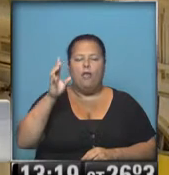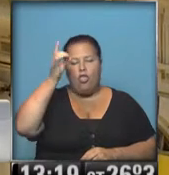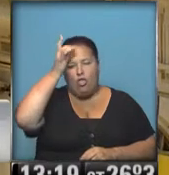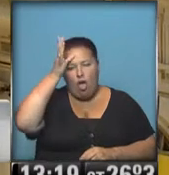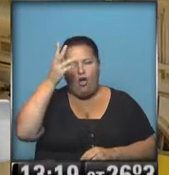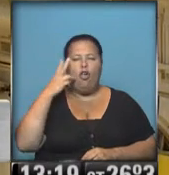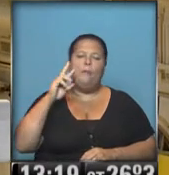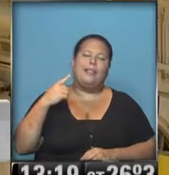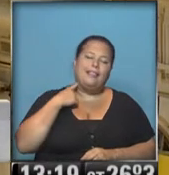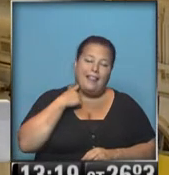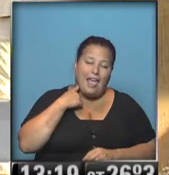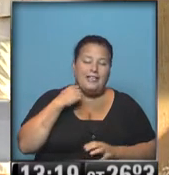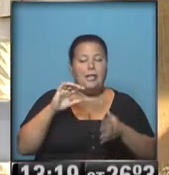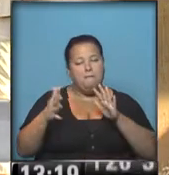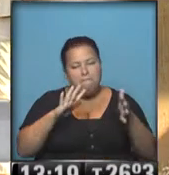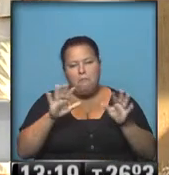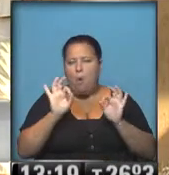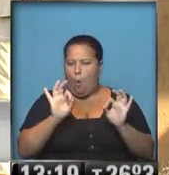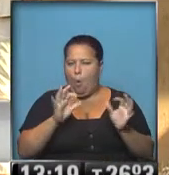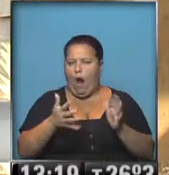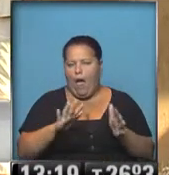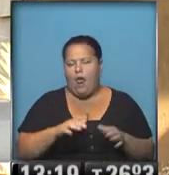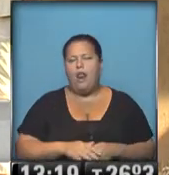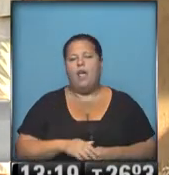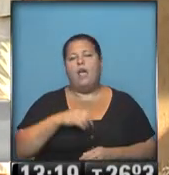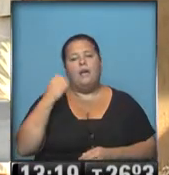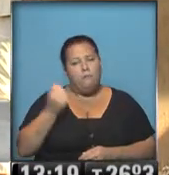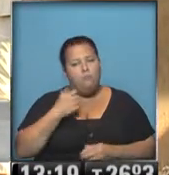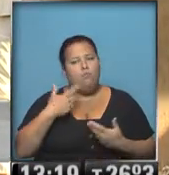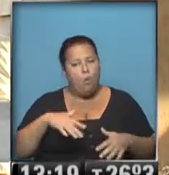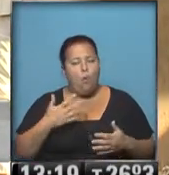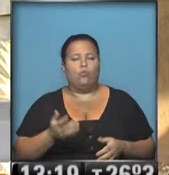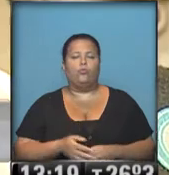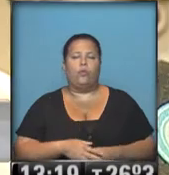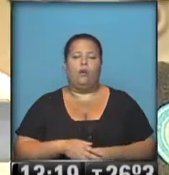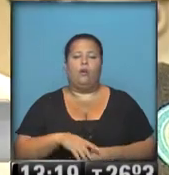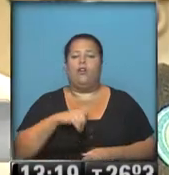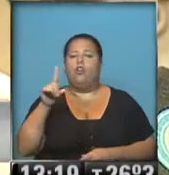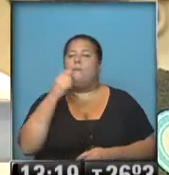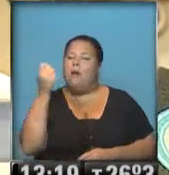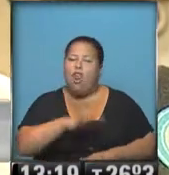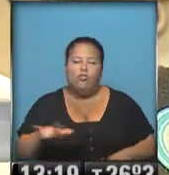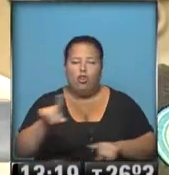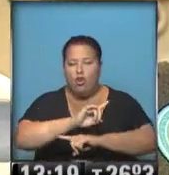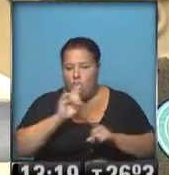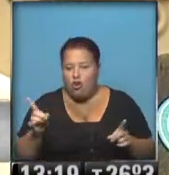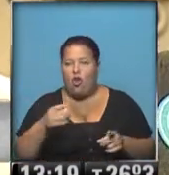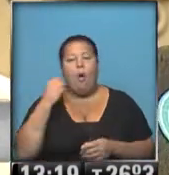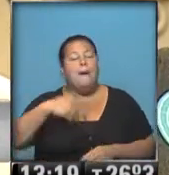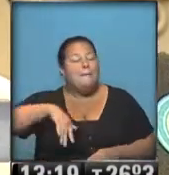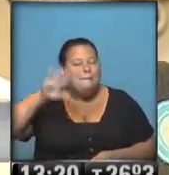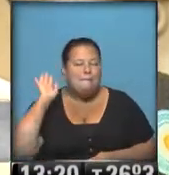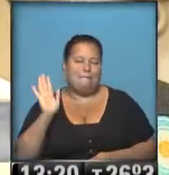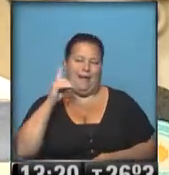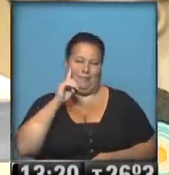2012, 2013, más o menos tuvo este número. Importantísimo que no lo usen los chicos, porque son el